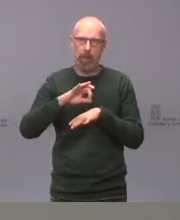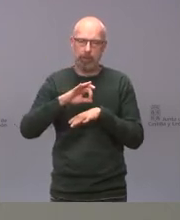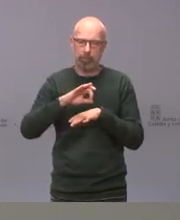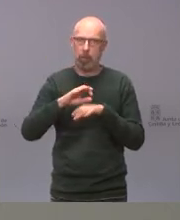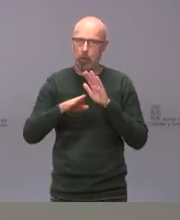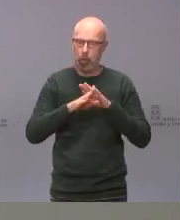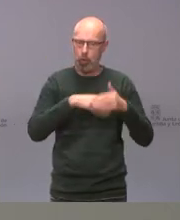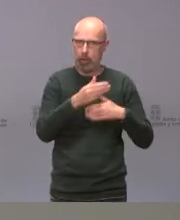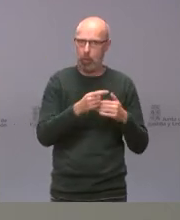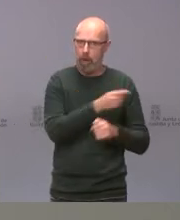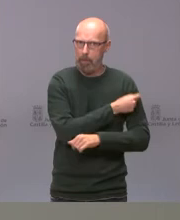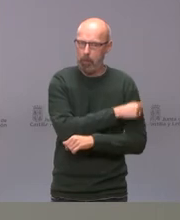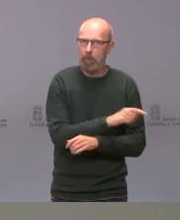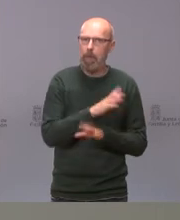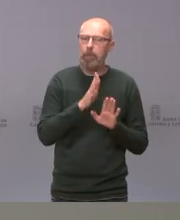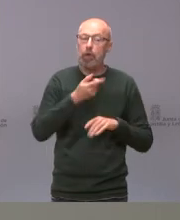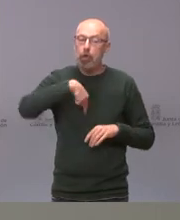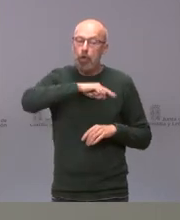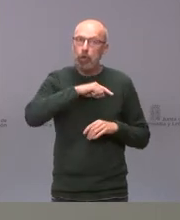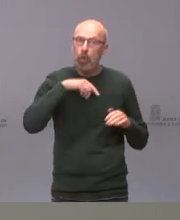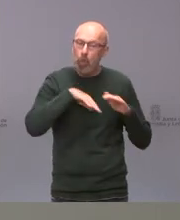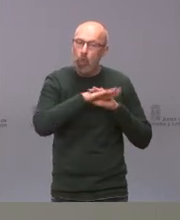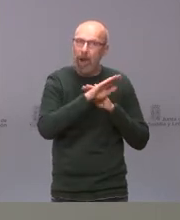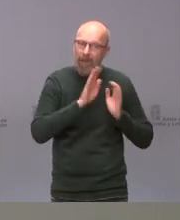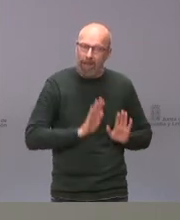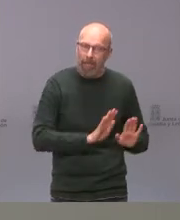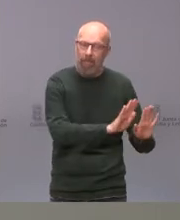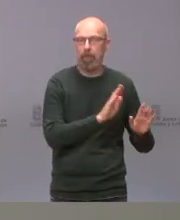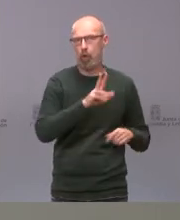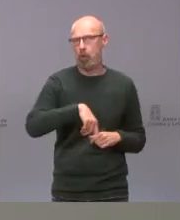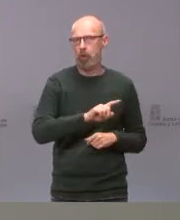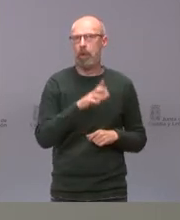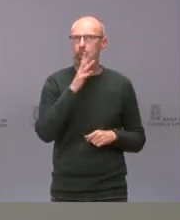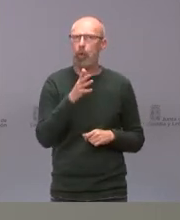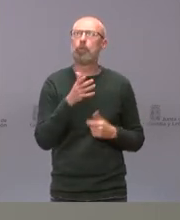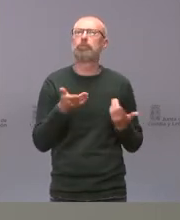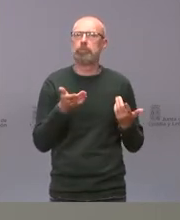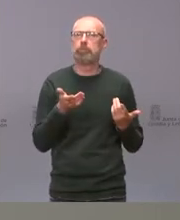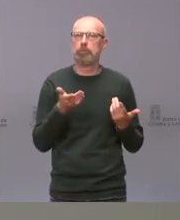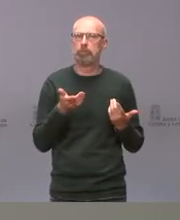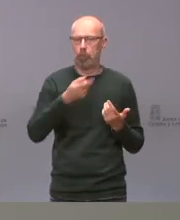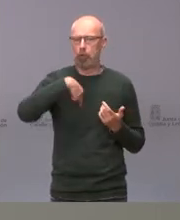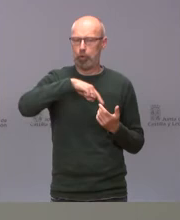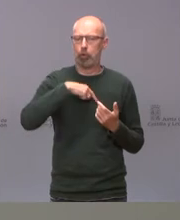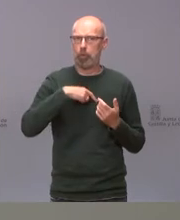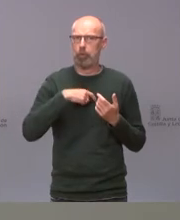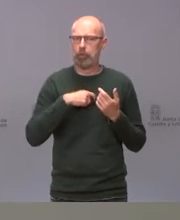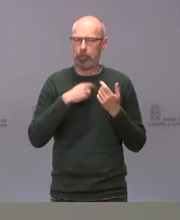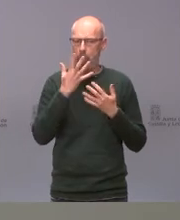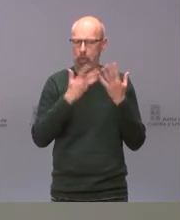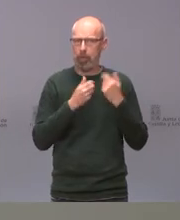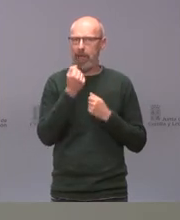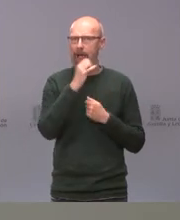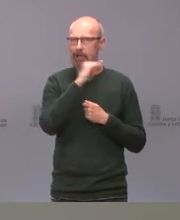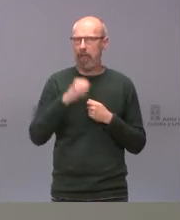nosotros no tenemos paralizadas, porque las que tenemos es que sí que estamos contabilizando AstraZeneca, porque no sabemos si va a seguir llegando,